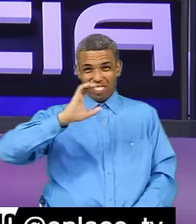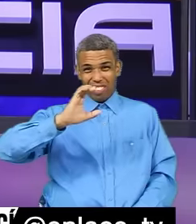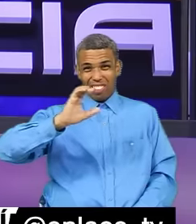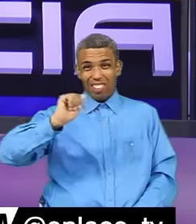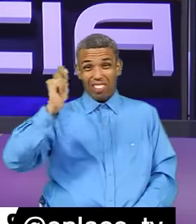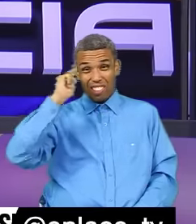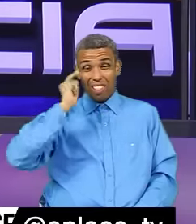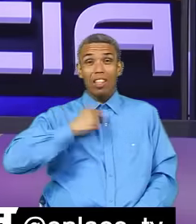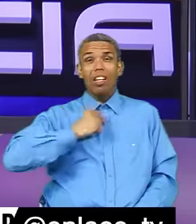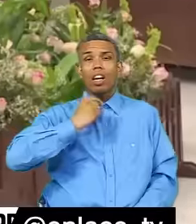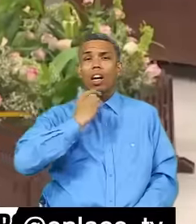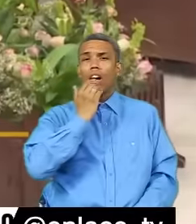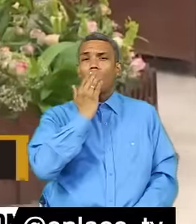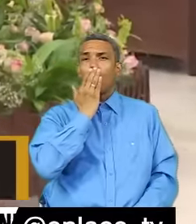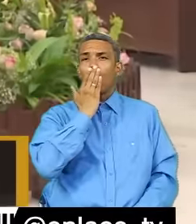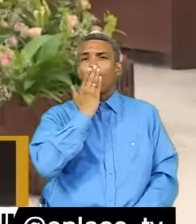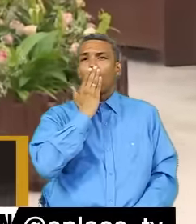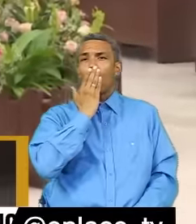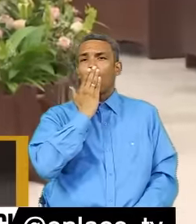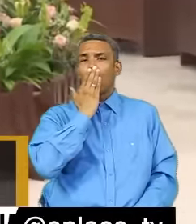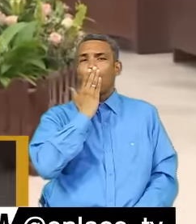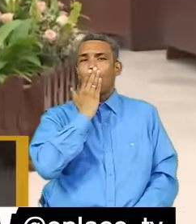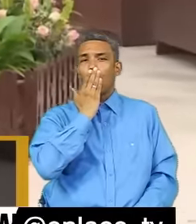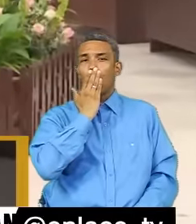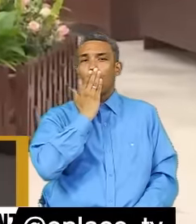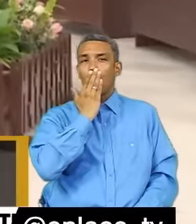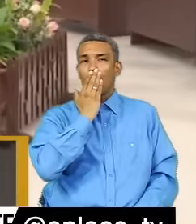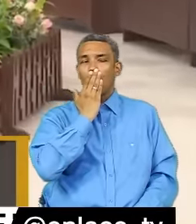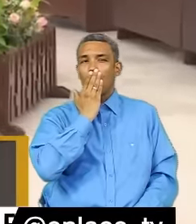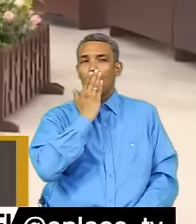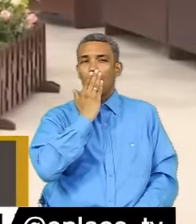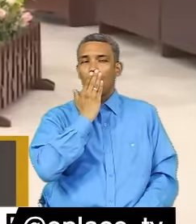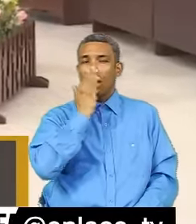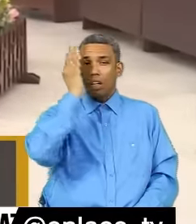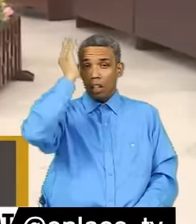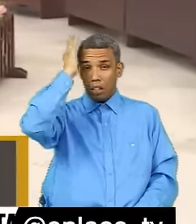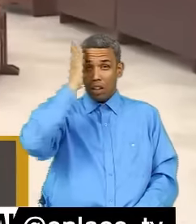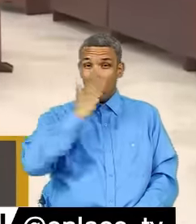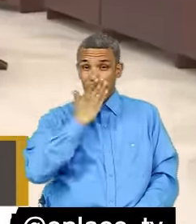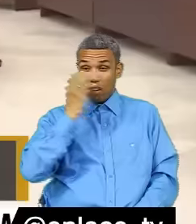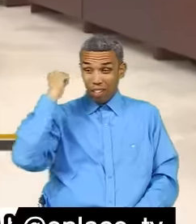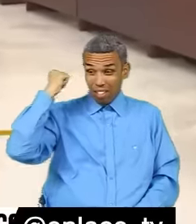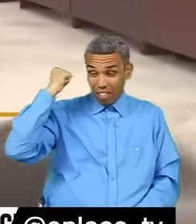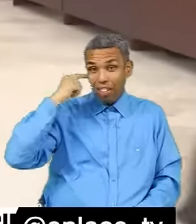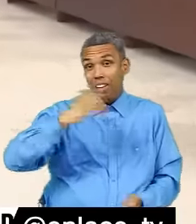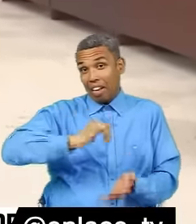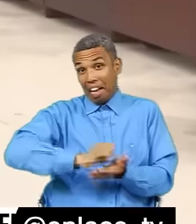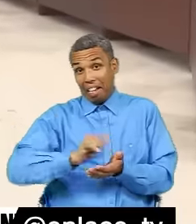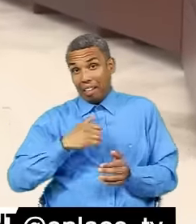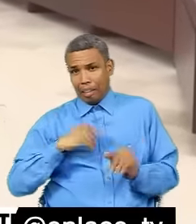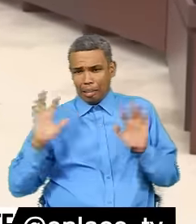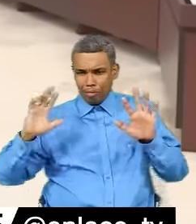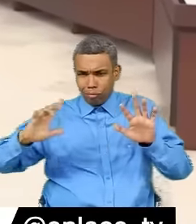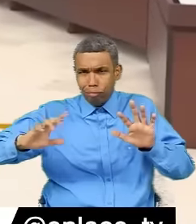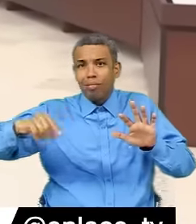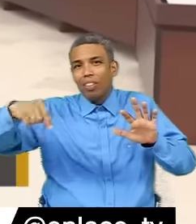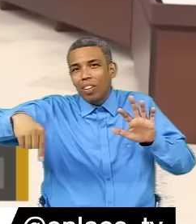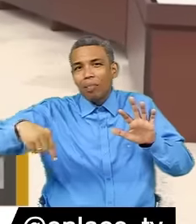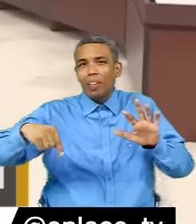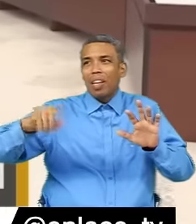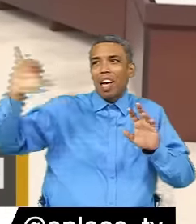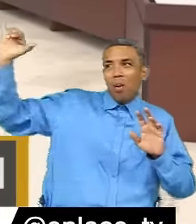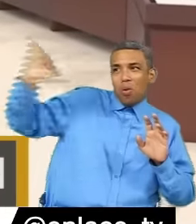paz. Con ocasión de la firma este lunes del acuerdo de paz en Cartagena entre el gobierno y las FARC, aquí en Barranca Bermeja se lleva a cabo un acto